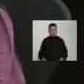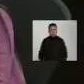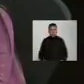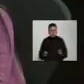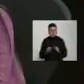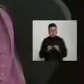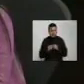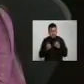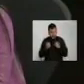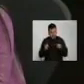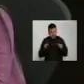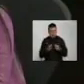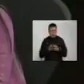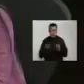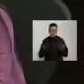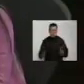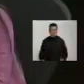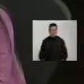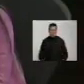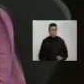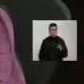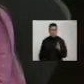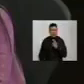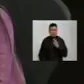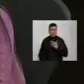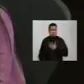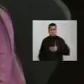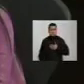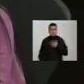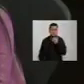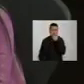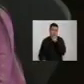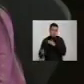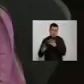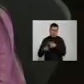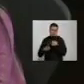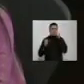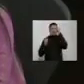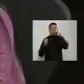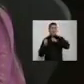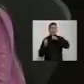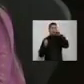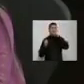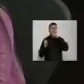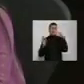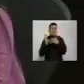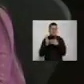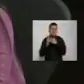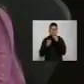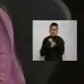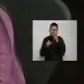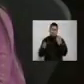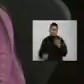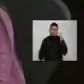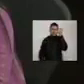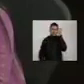y aumentar los esfuerzos para evitar que se repitan lamentables sucesos como la muerte de activistas y el ataque con explosivos